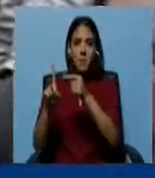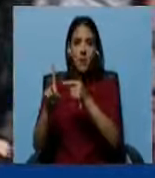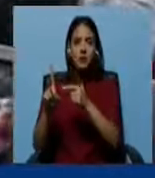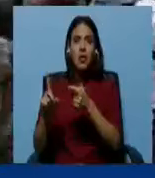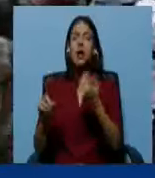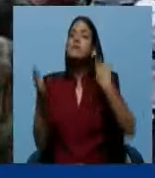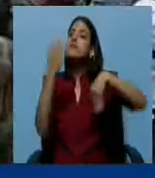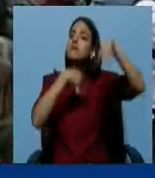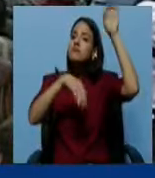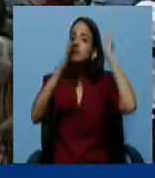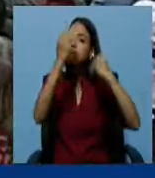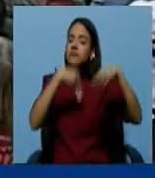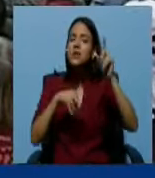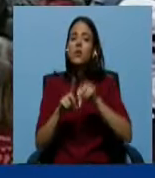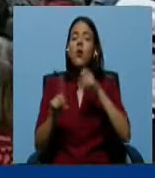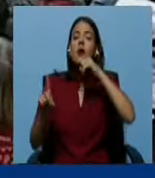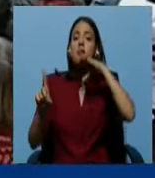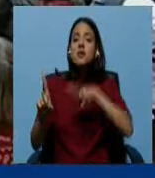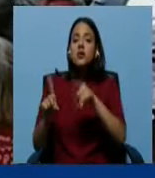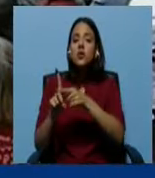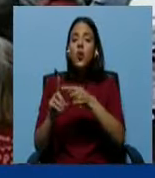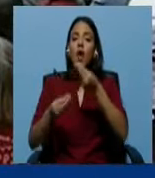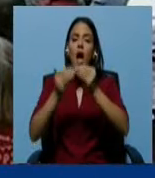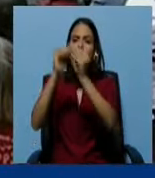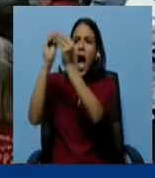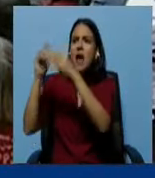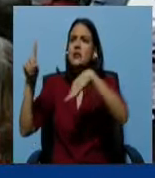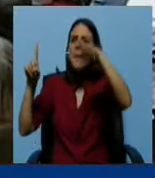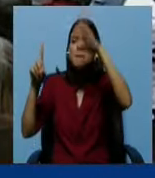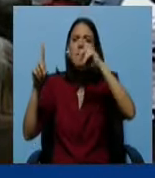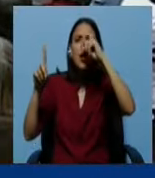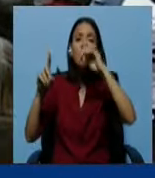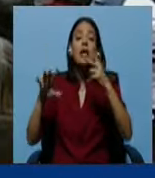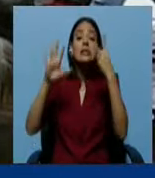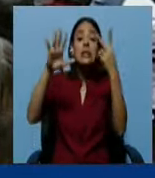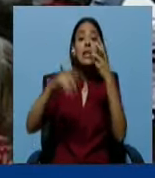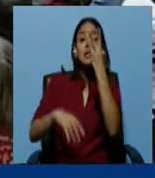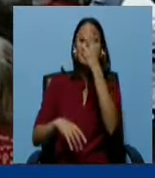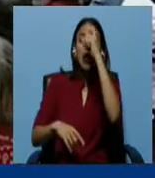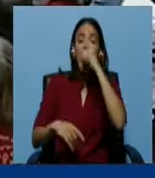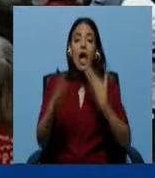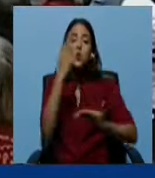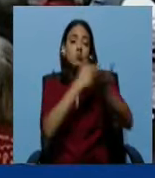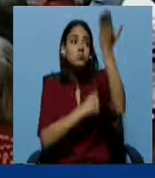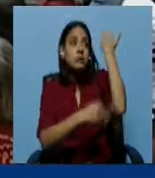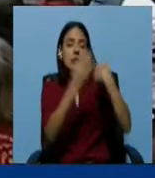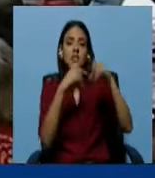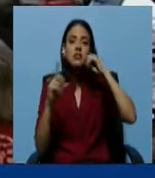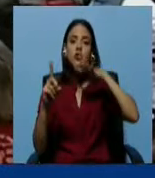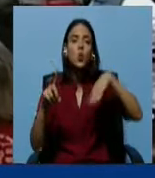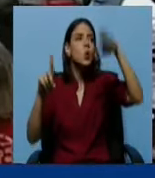hecha en el año 63, dice ahí, 73,